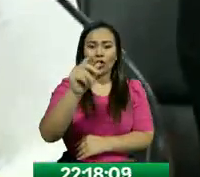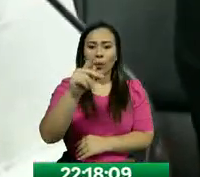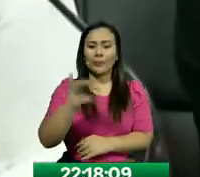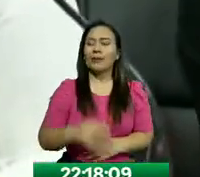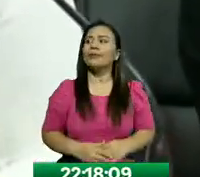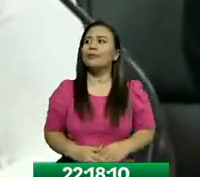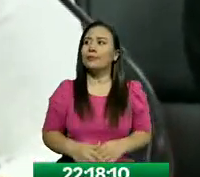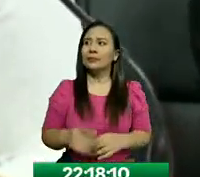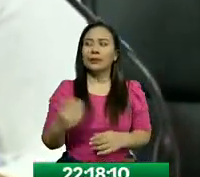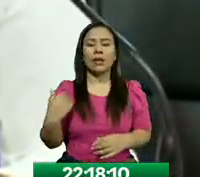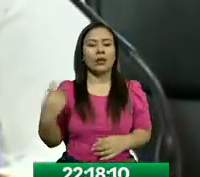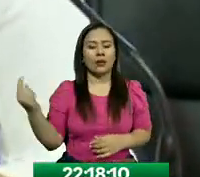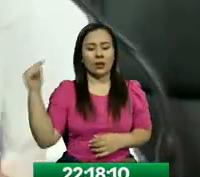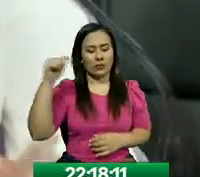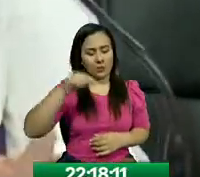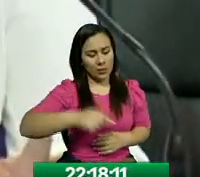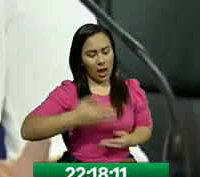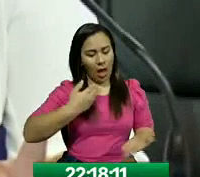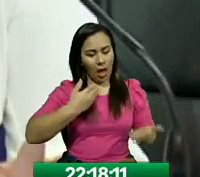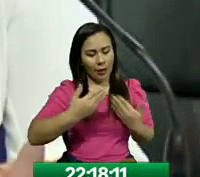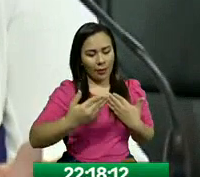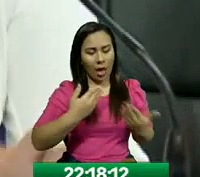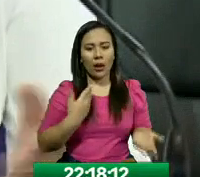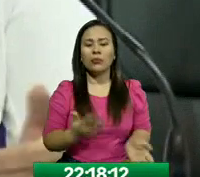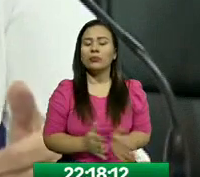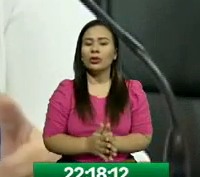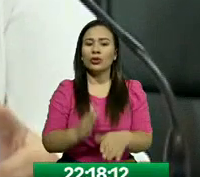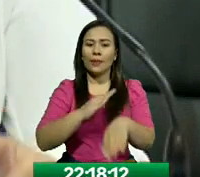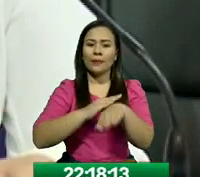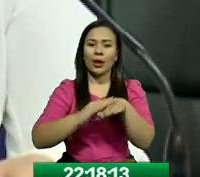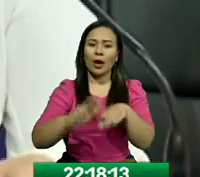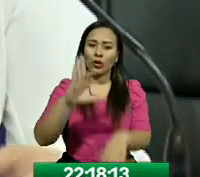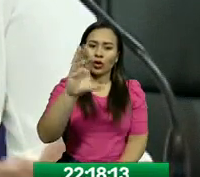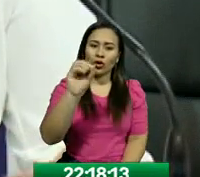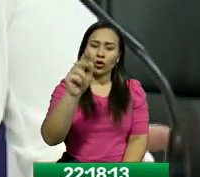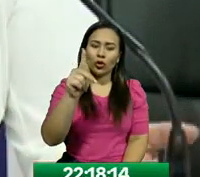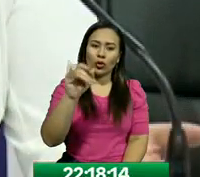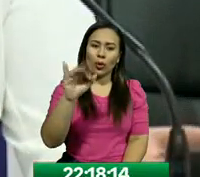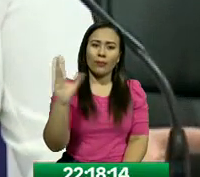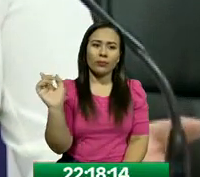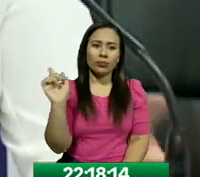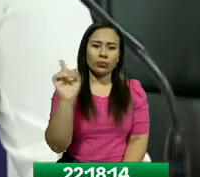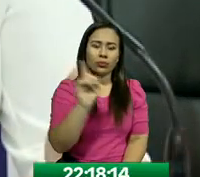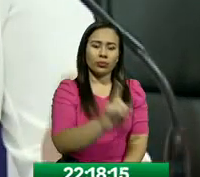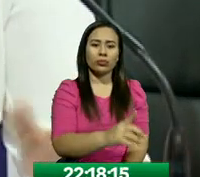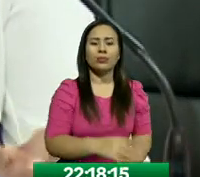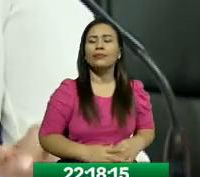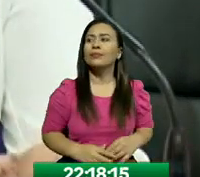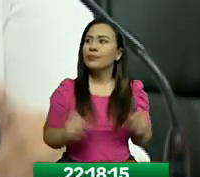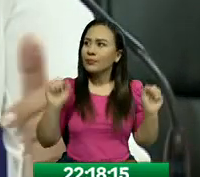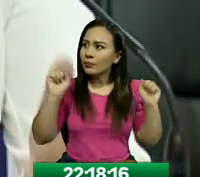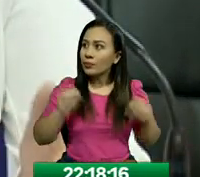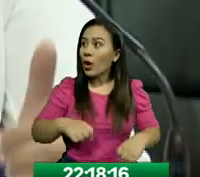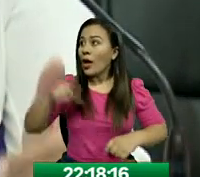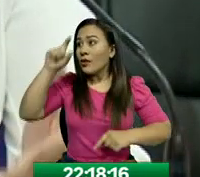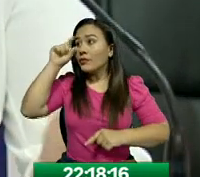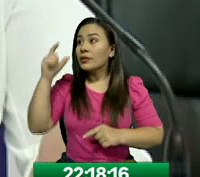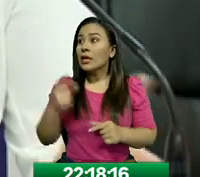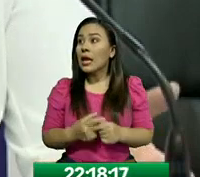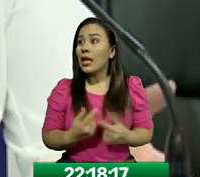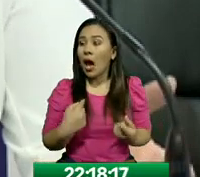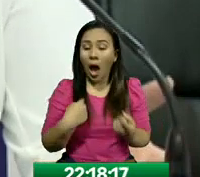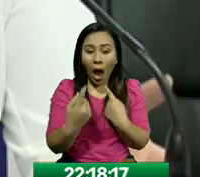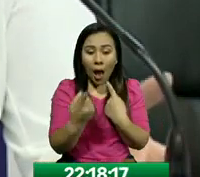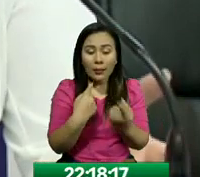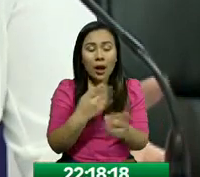Tiene tenido contacto con el señor Tomislav. Le invitaría al señor Tomislav que se acerque acá a Fiscalía para saber cuál es la pretensión, porque Fiscalía, reitero, es la única dueña del